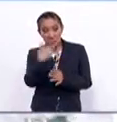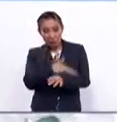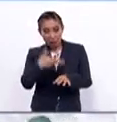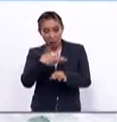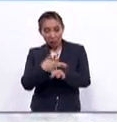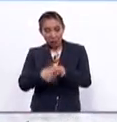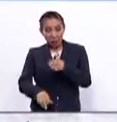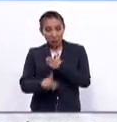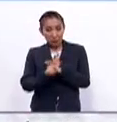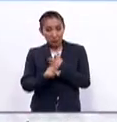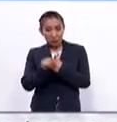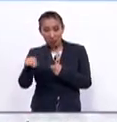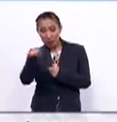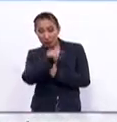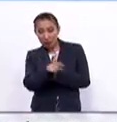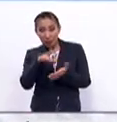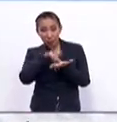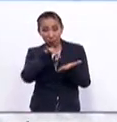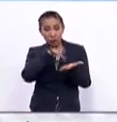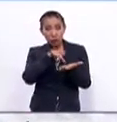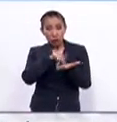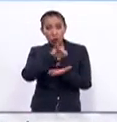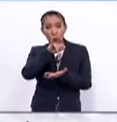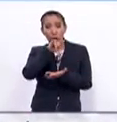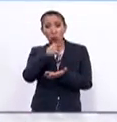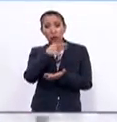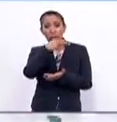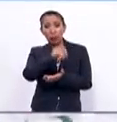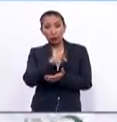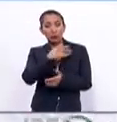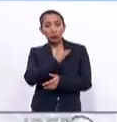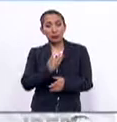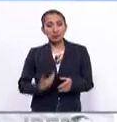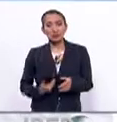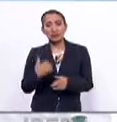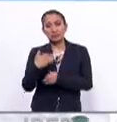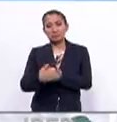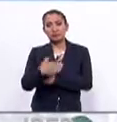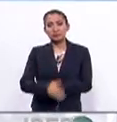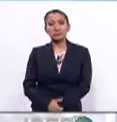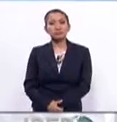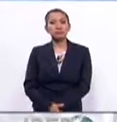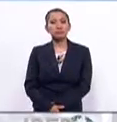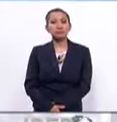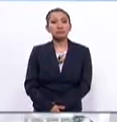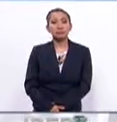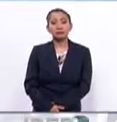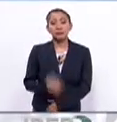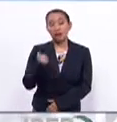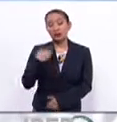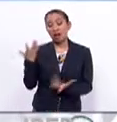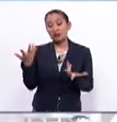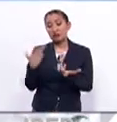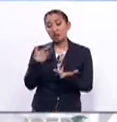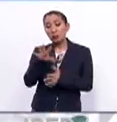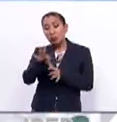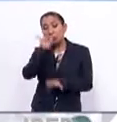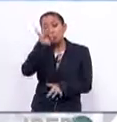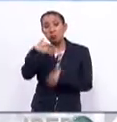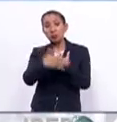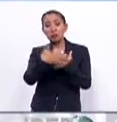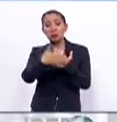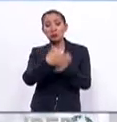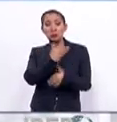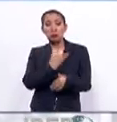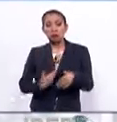a reconsiderar nuestra postura de apoyo a Juan Guaidó como presidente interino, con la tarea de realizar elecciones